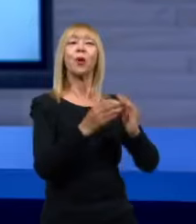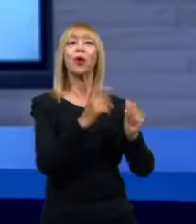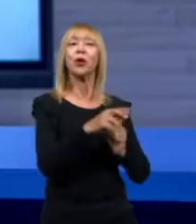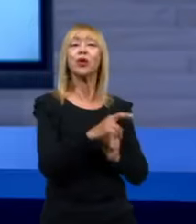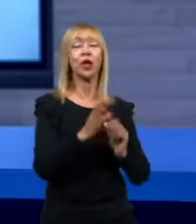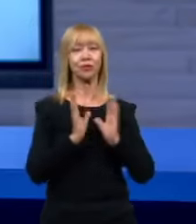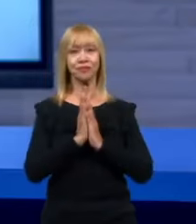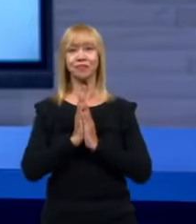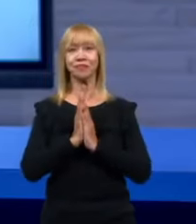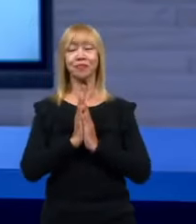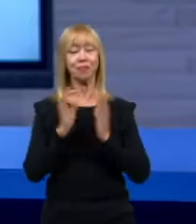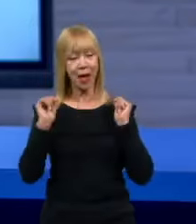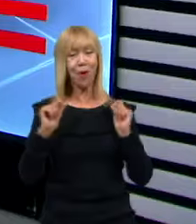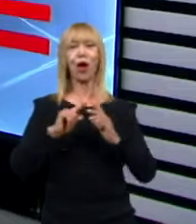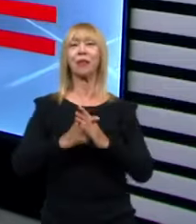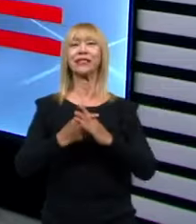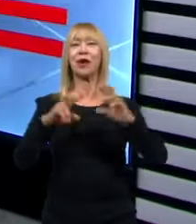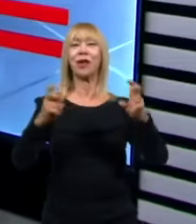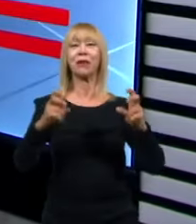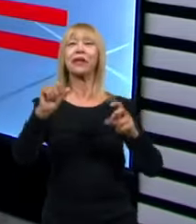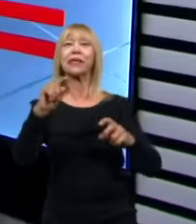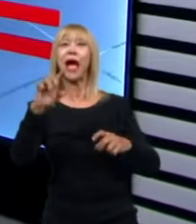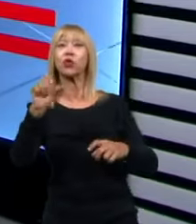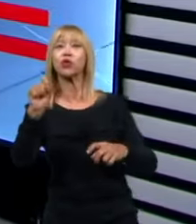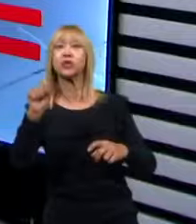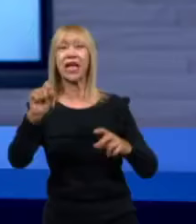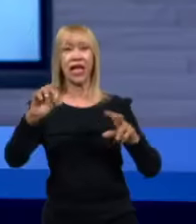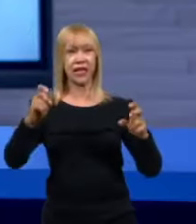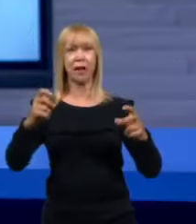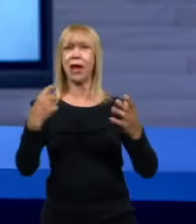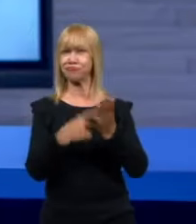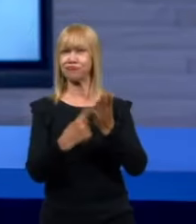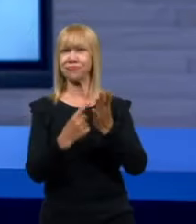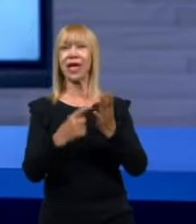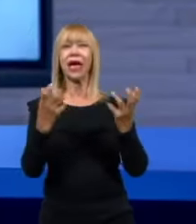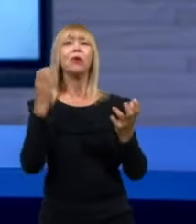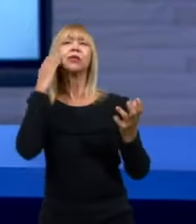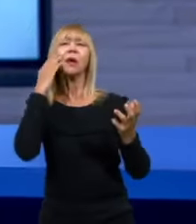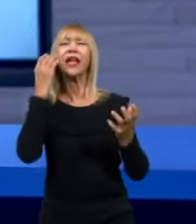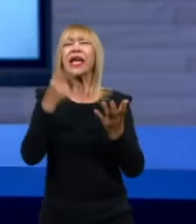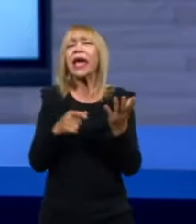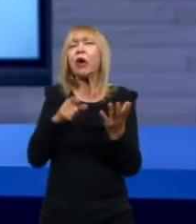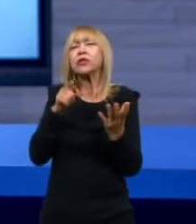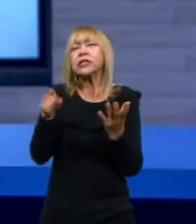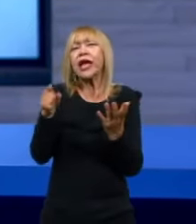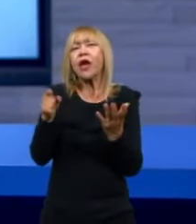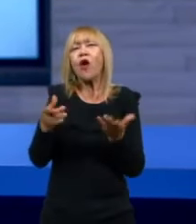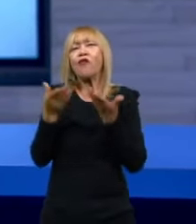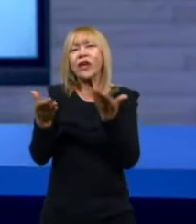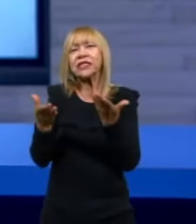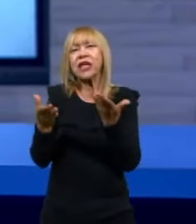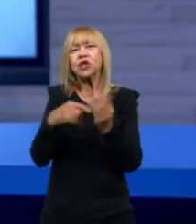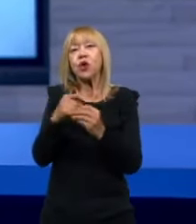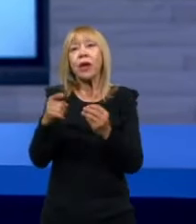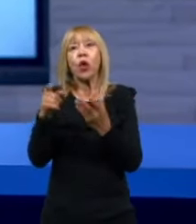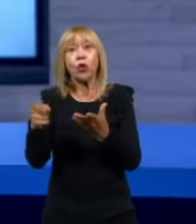entrar de inmediato. Vamos al mambo. Al tema de estatus, el tema caliente. Obviamente queremos conocer qué es lo que usted oferta con relación a la